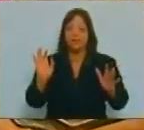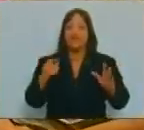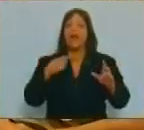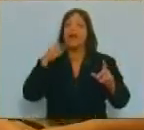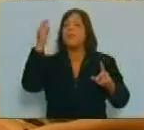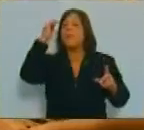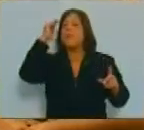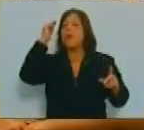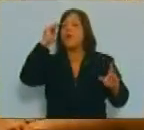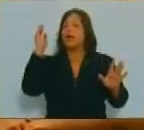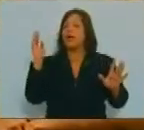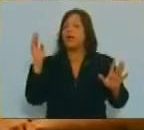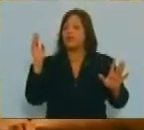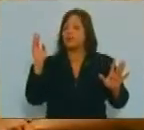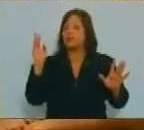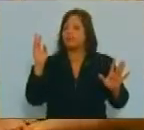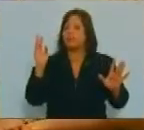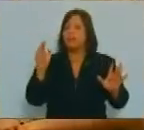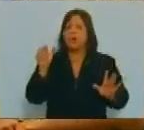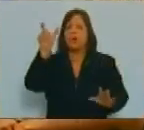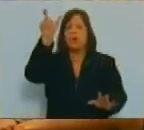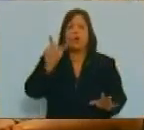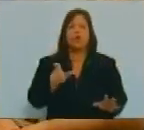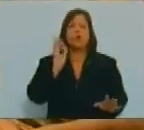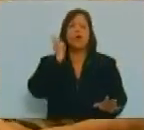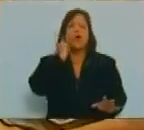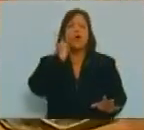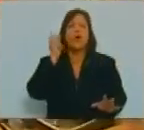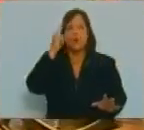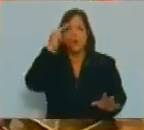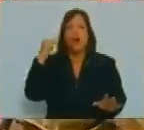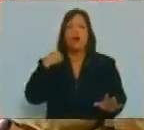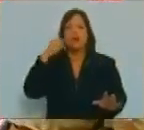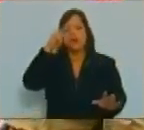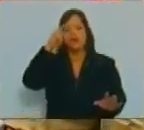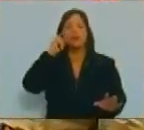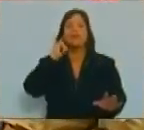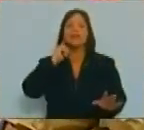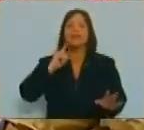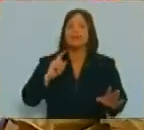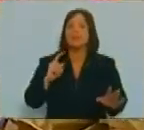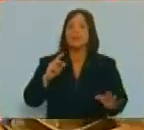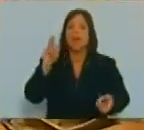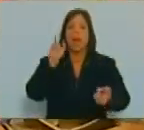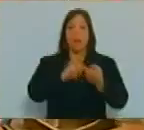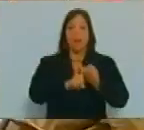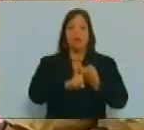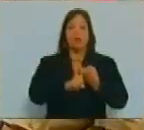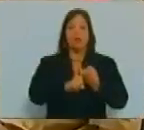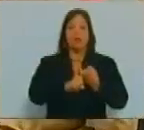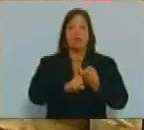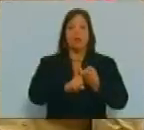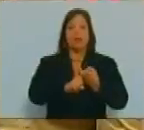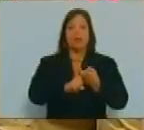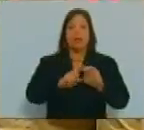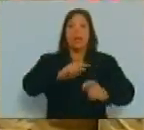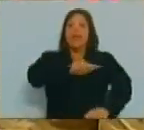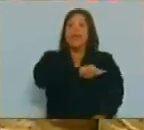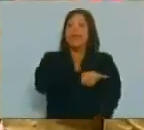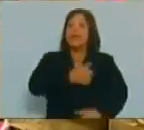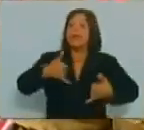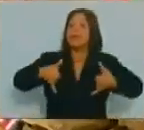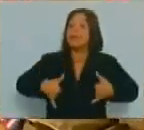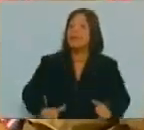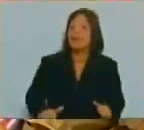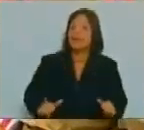no me falla de una joven actriz venezolana su esposo e hirieron muy